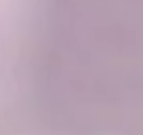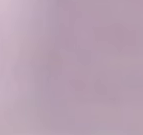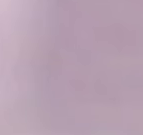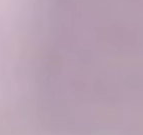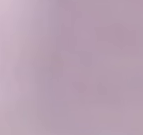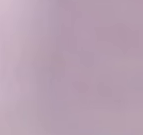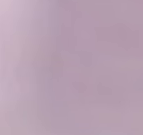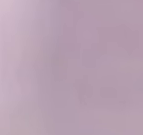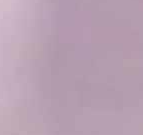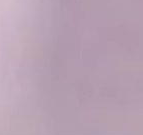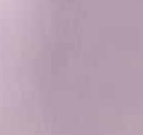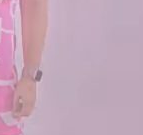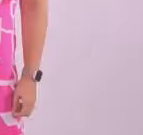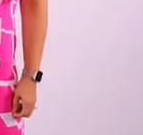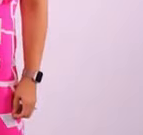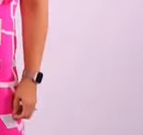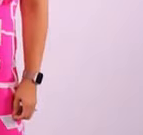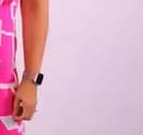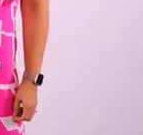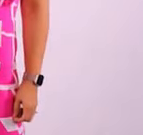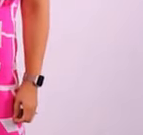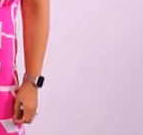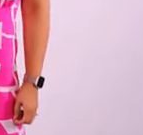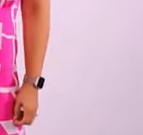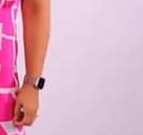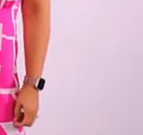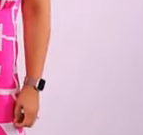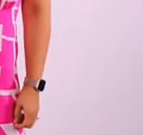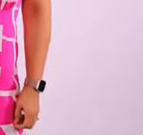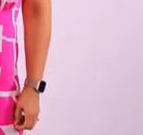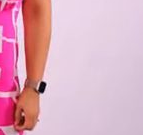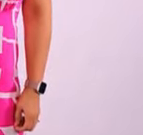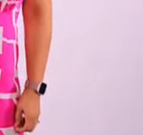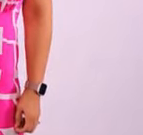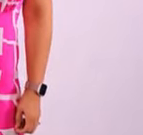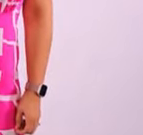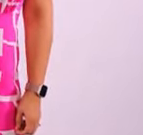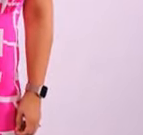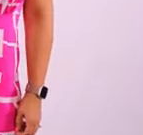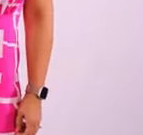Melissa Durán se viste en MDG Trending.